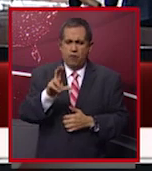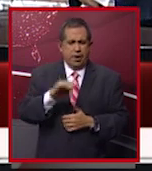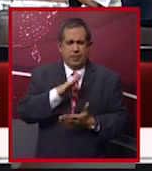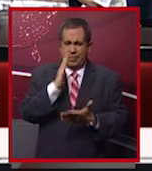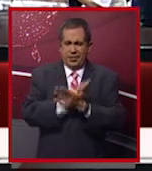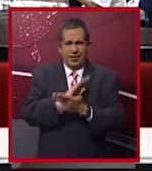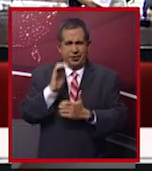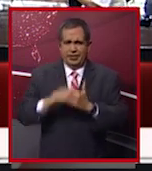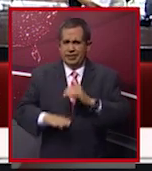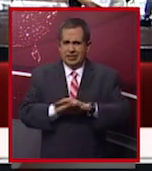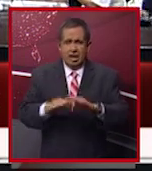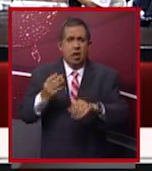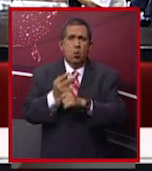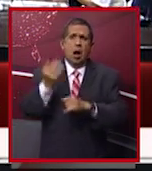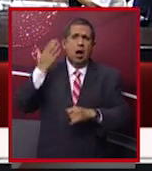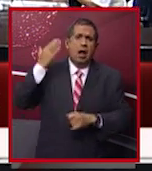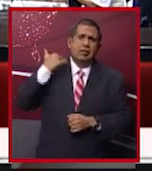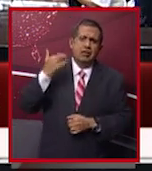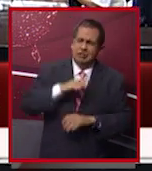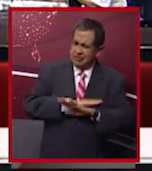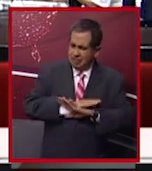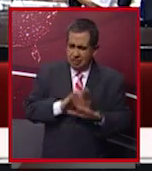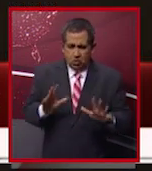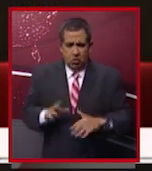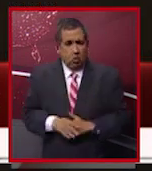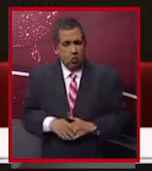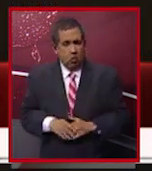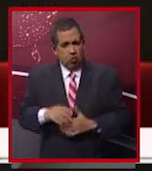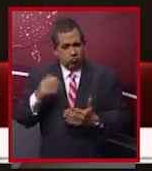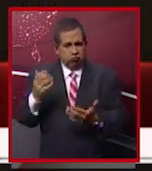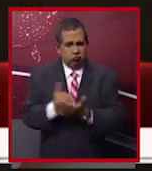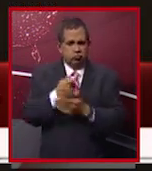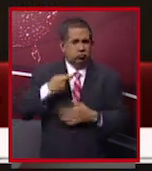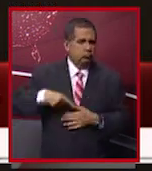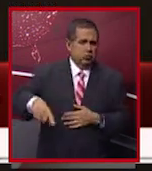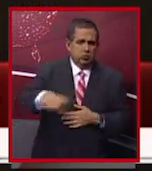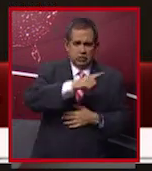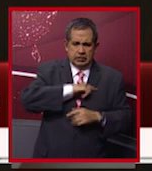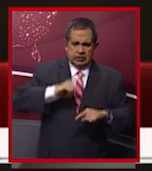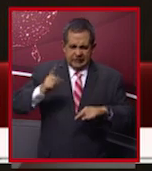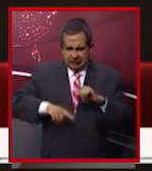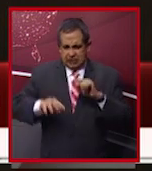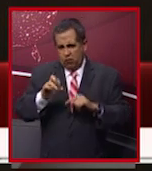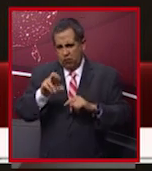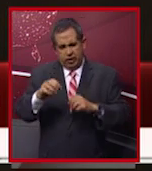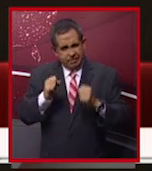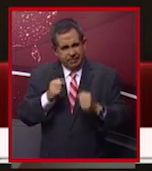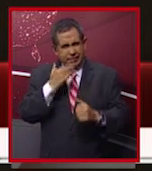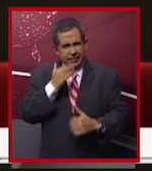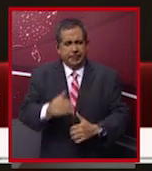los políticos del pasado. Una victoria ciudadana, sin lugar a duda.